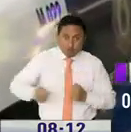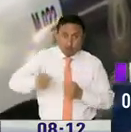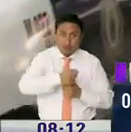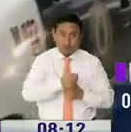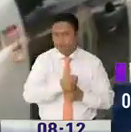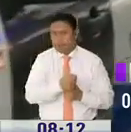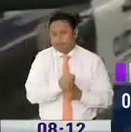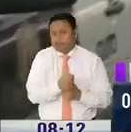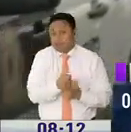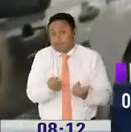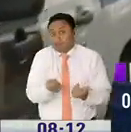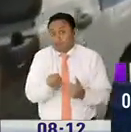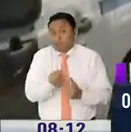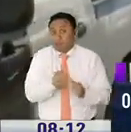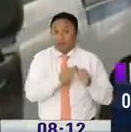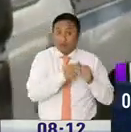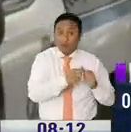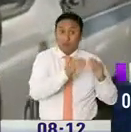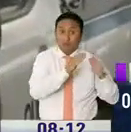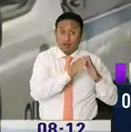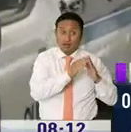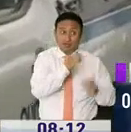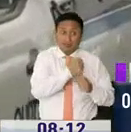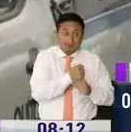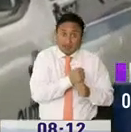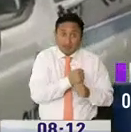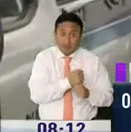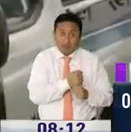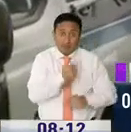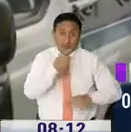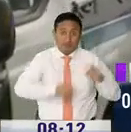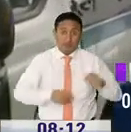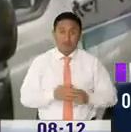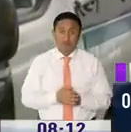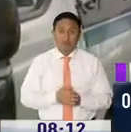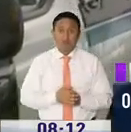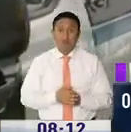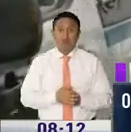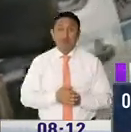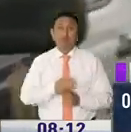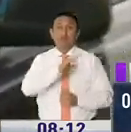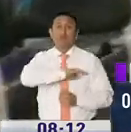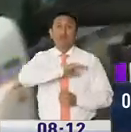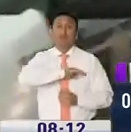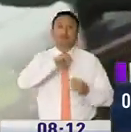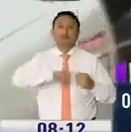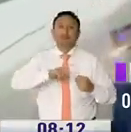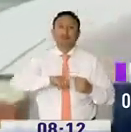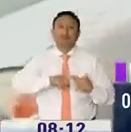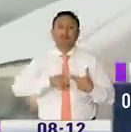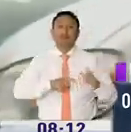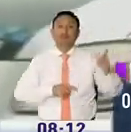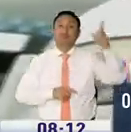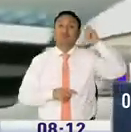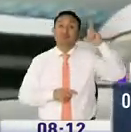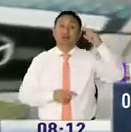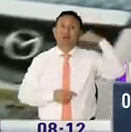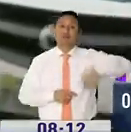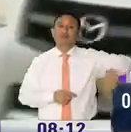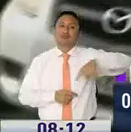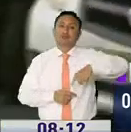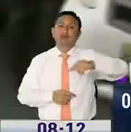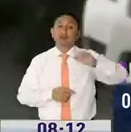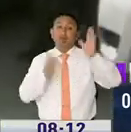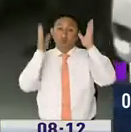posibilidades de permanecer en tu casa sin trabajar. Entonces lo que está haciendo el municipio de Quito, liderado por nuestro alcalde